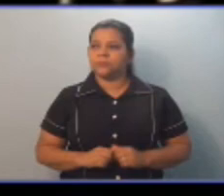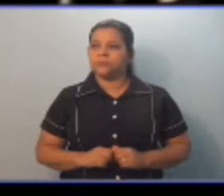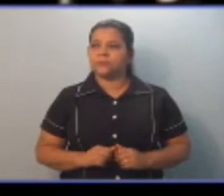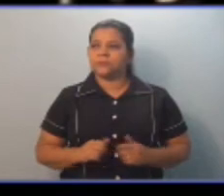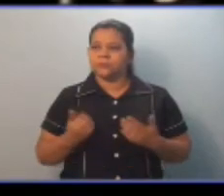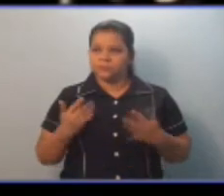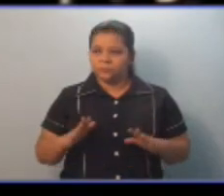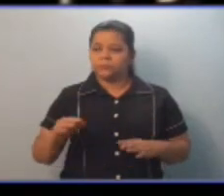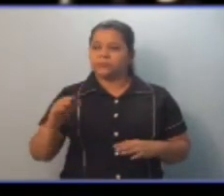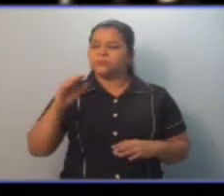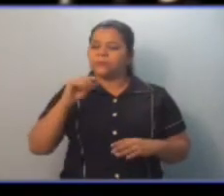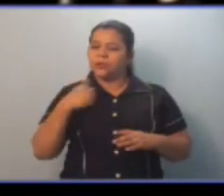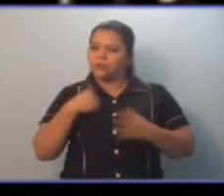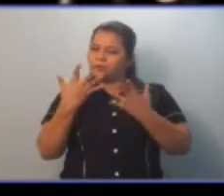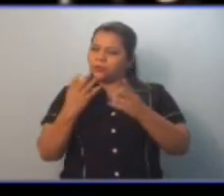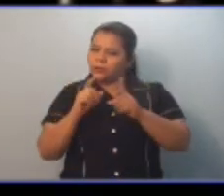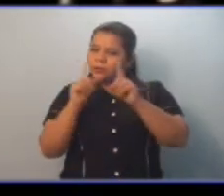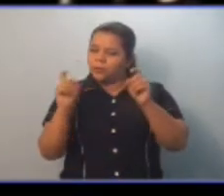Don Carlos, una pregunta.